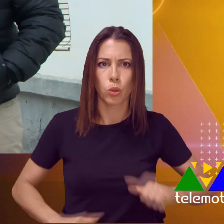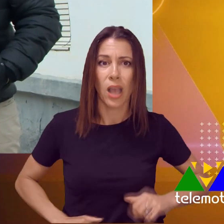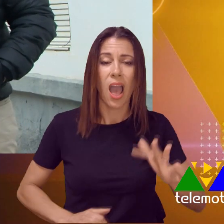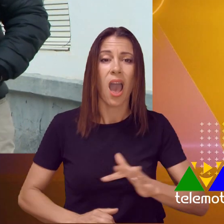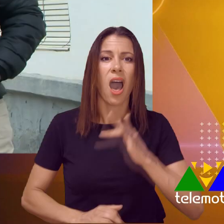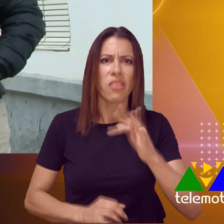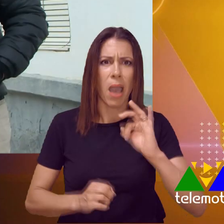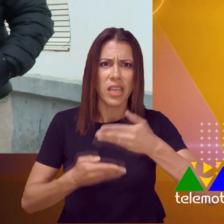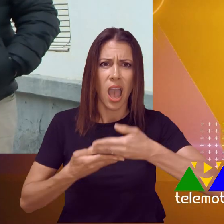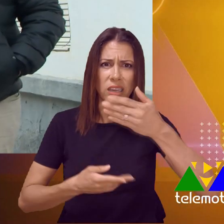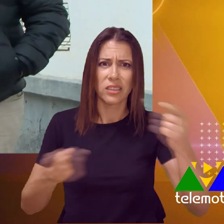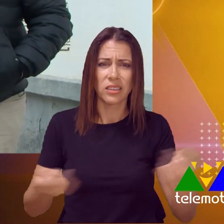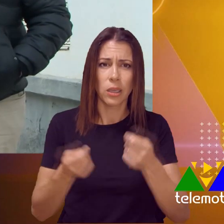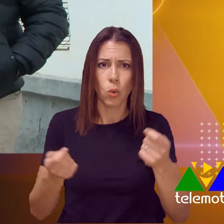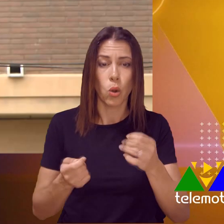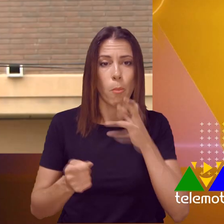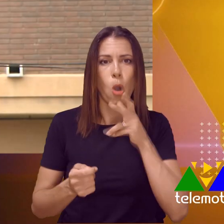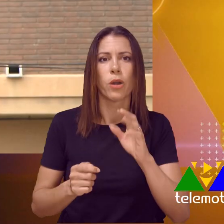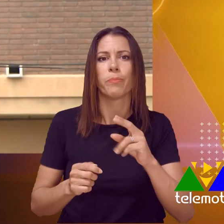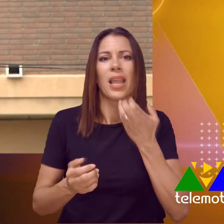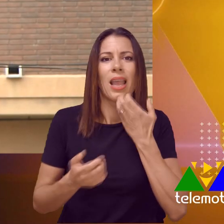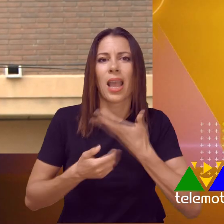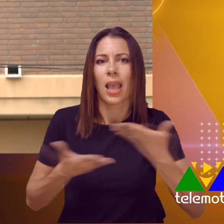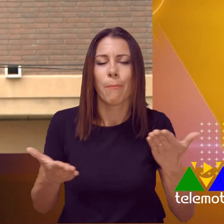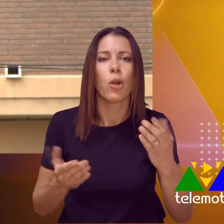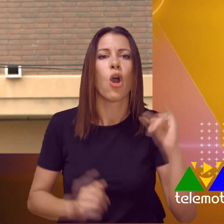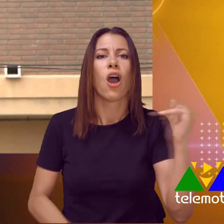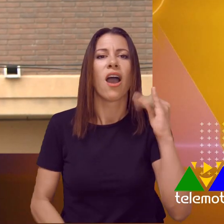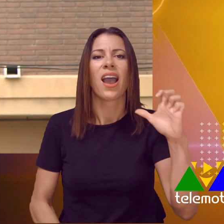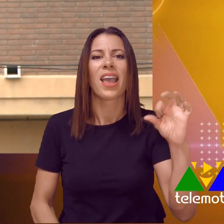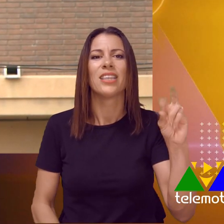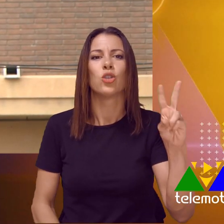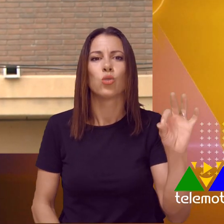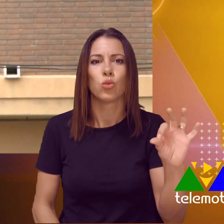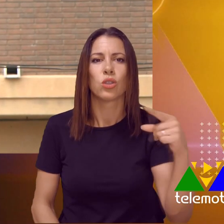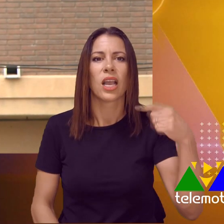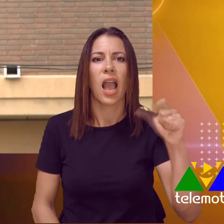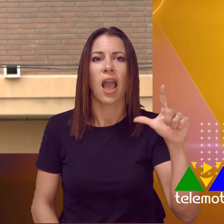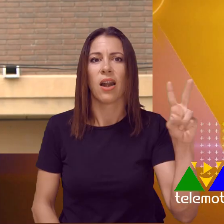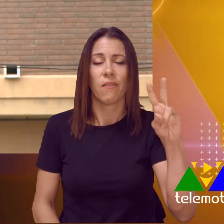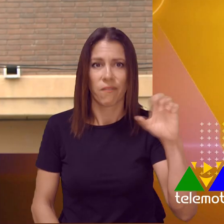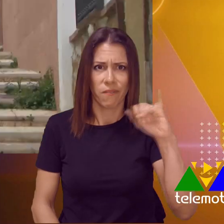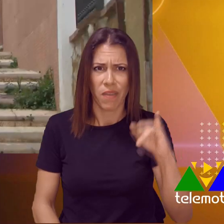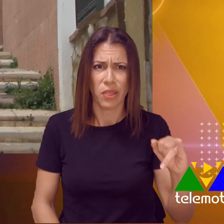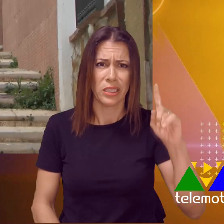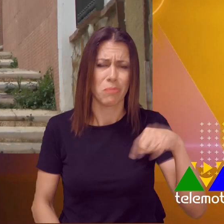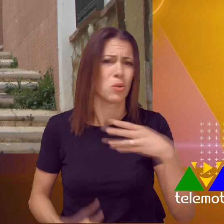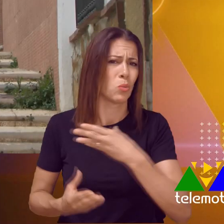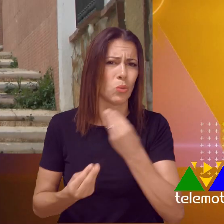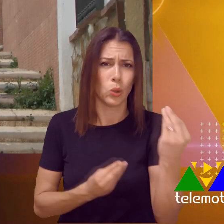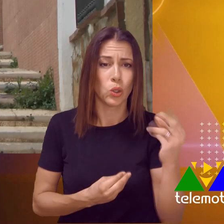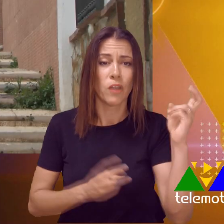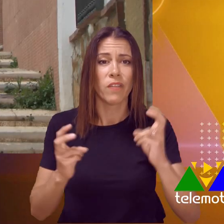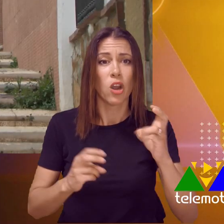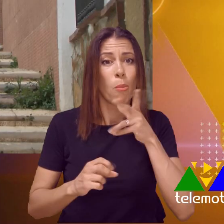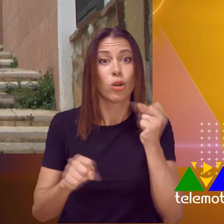publicados sobre los portugueses de Jesús Gálvez que estuvieron de la historia de los portugueses en Motril, y muchos de ellos vinieron al